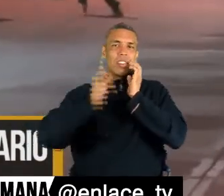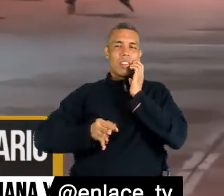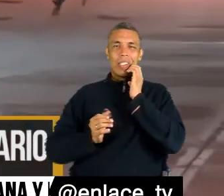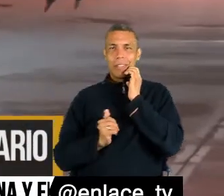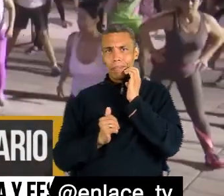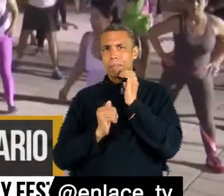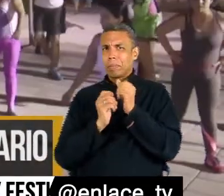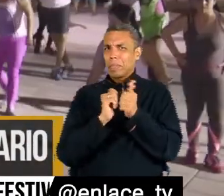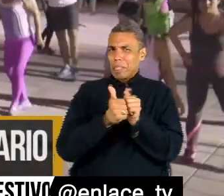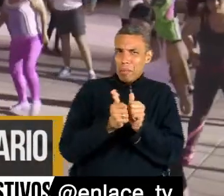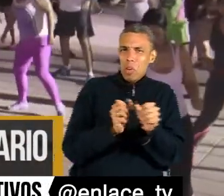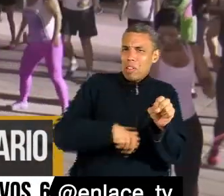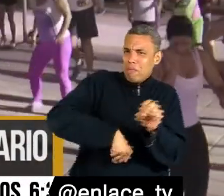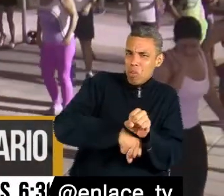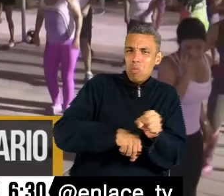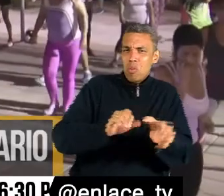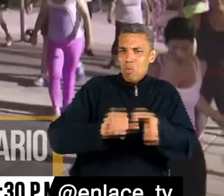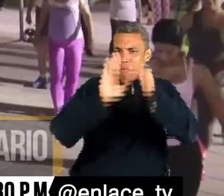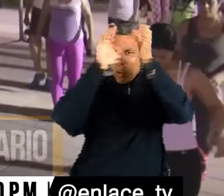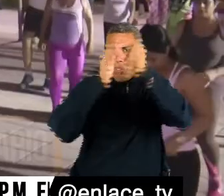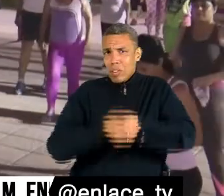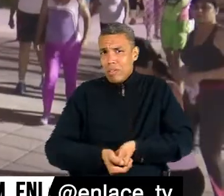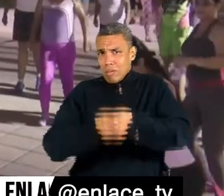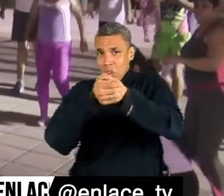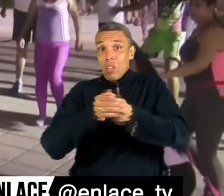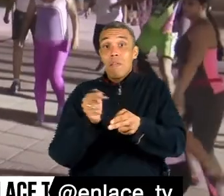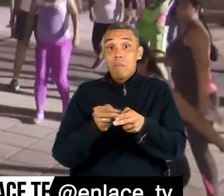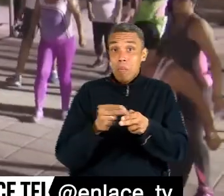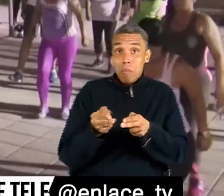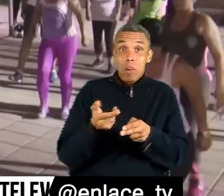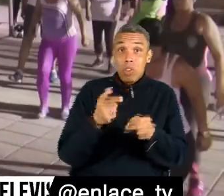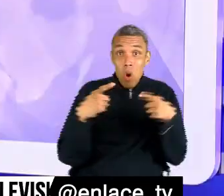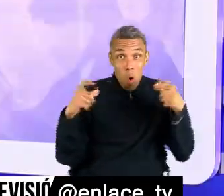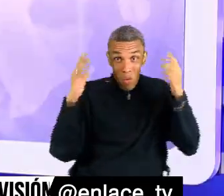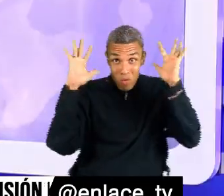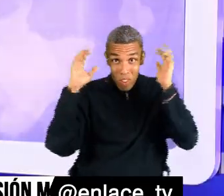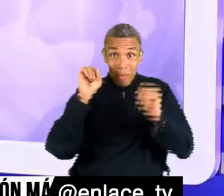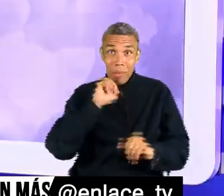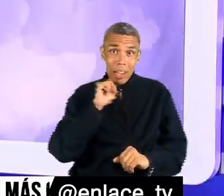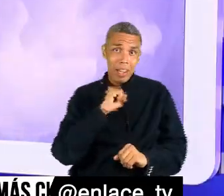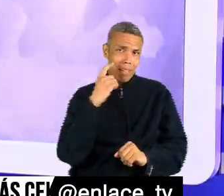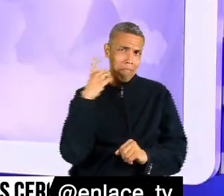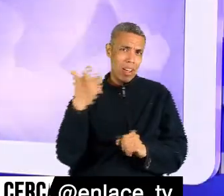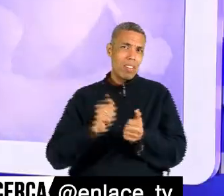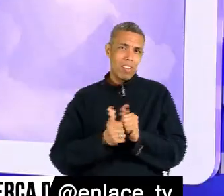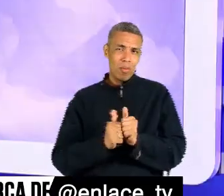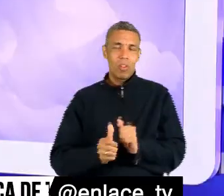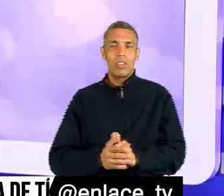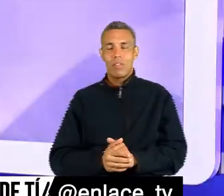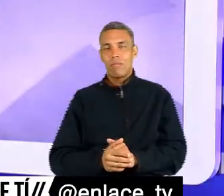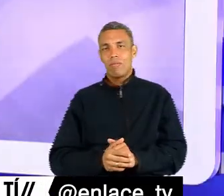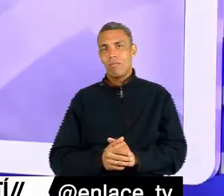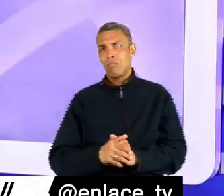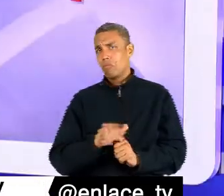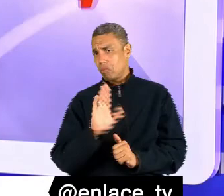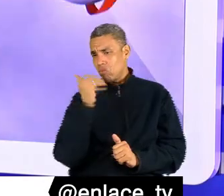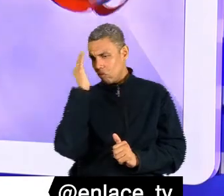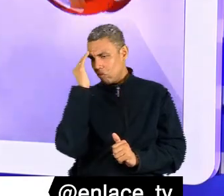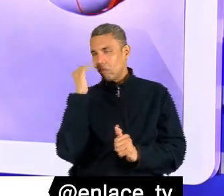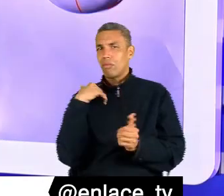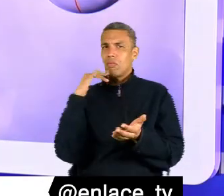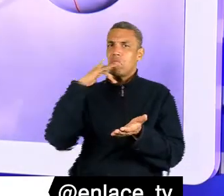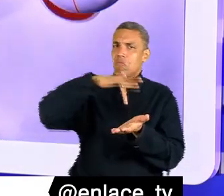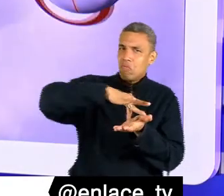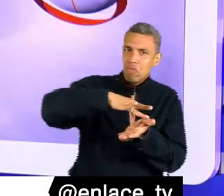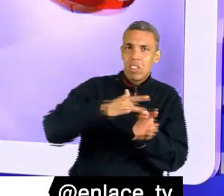disciplinas serán los protagonistas de la celebración deportiva. Bueno, ya saben, participar de toda esta